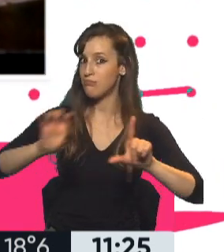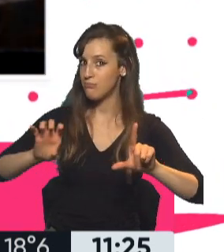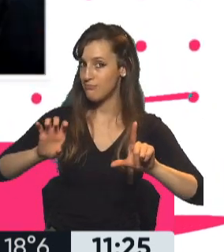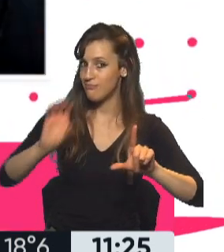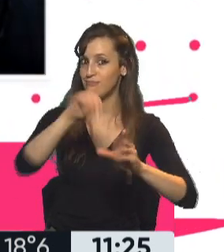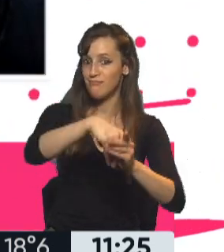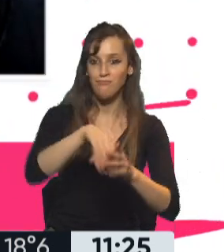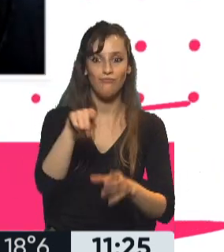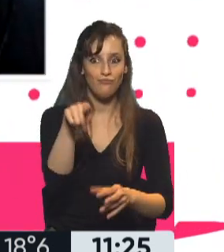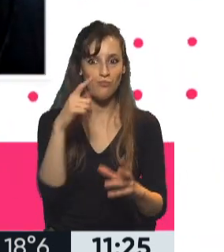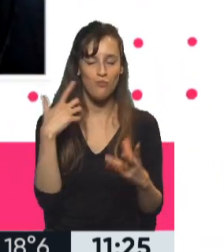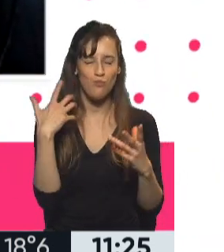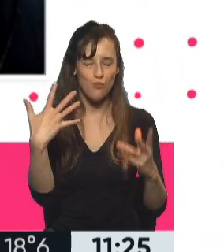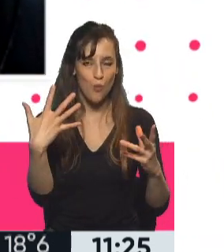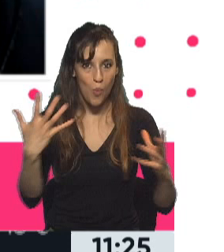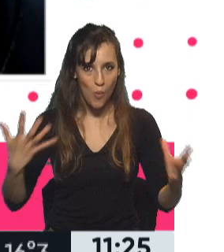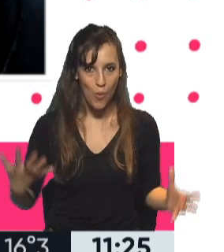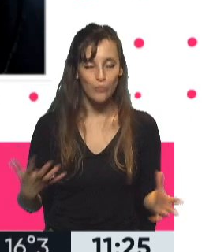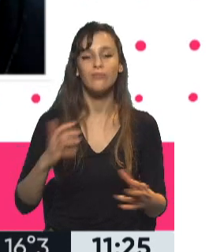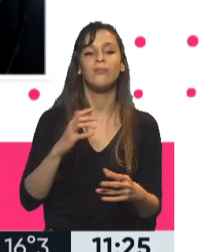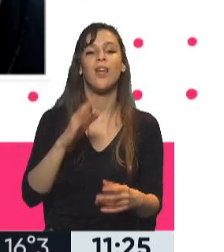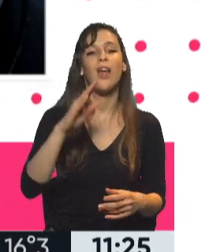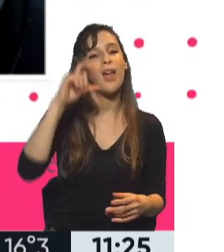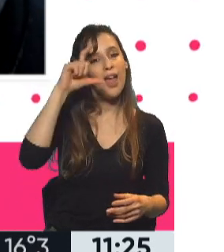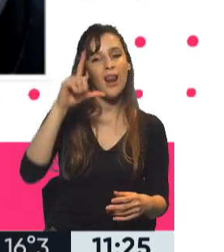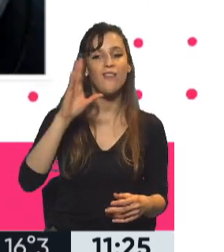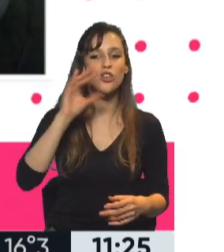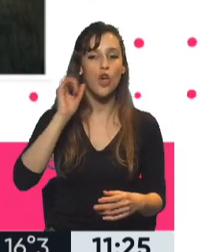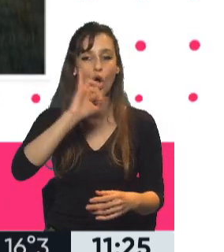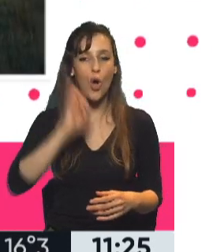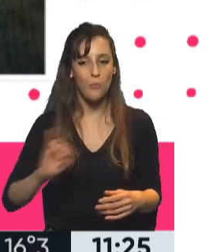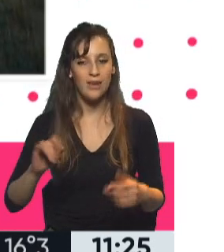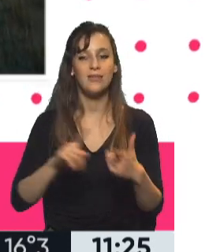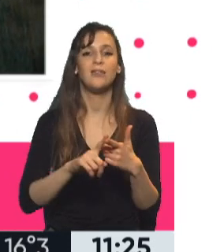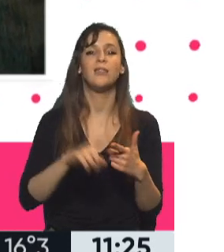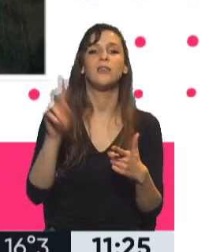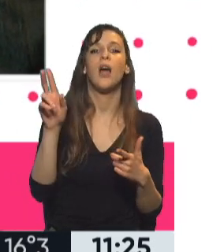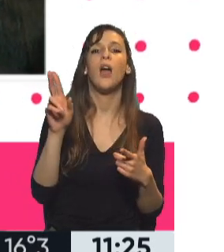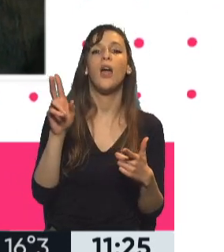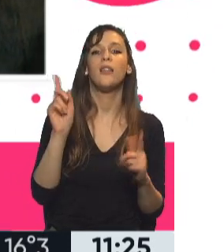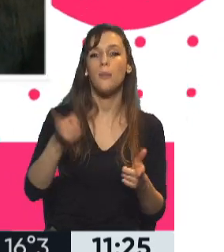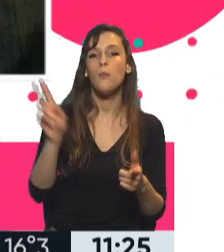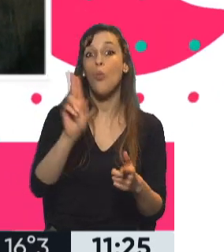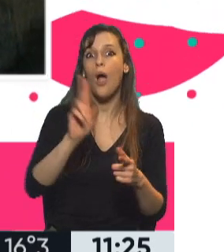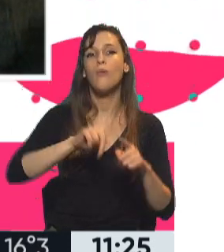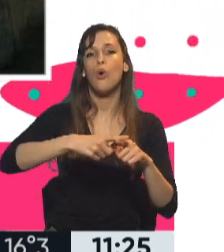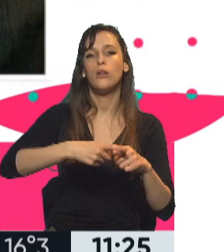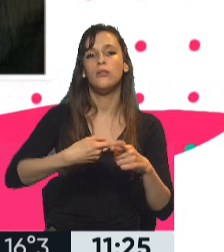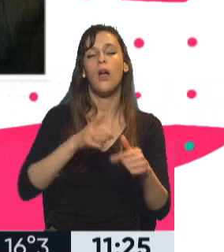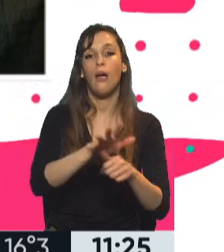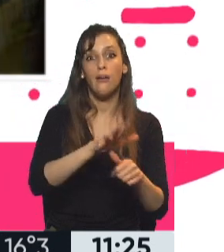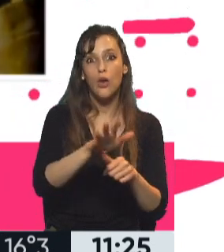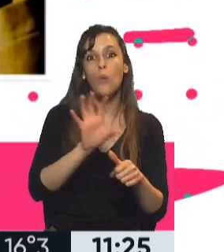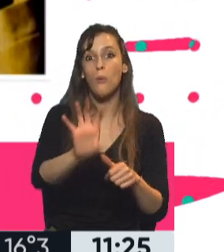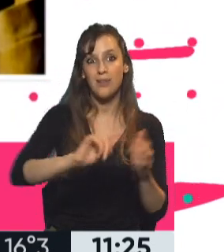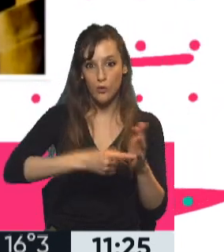y súper prestigioso. Sí, El Bicho Gómez, Estela Díaz, la ministra de las Mujeres, Política y Género y Diversidad Sexual de la Provincia de